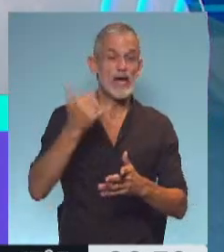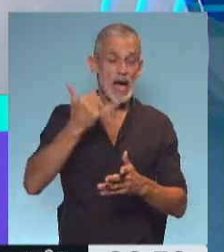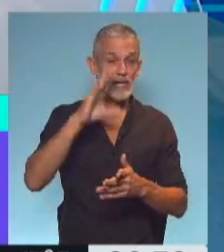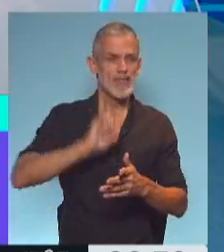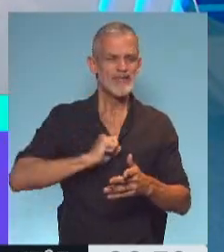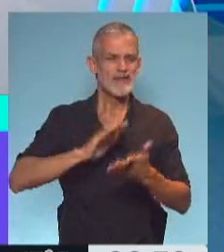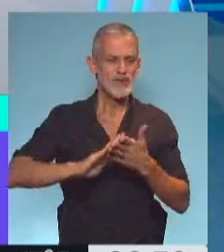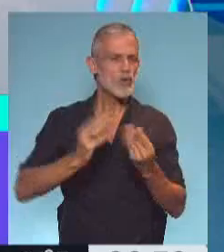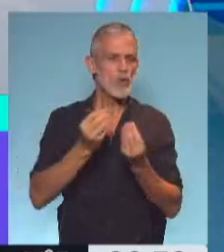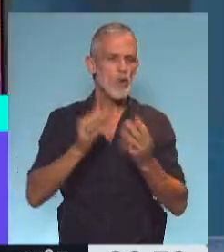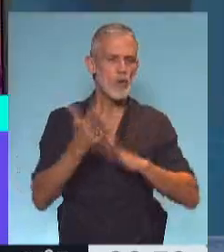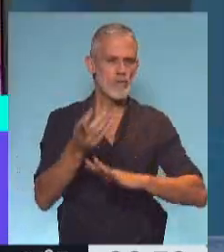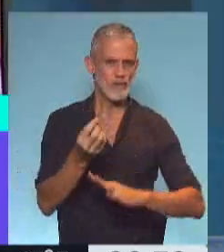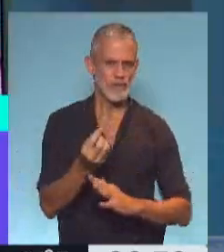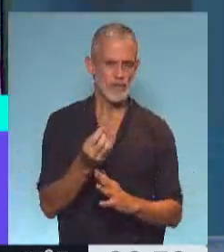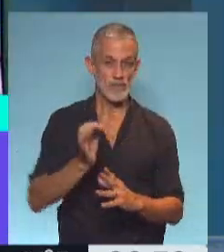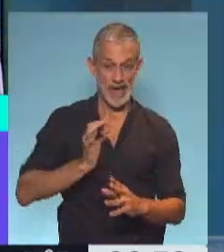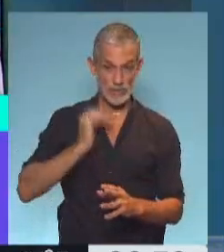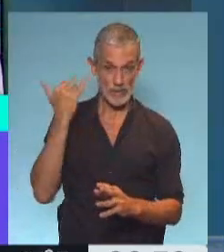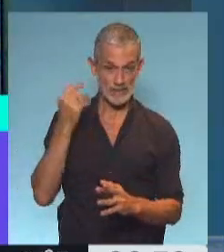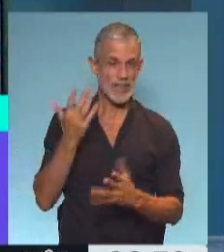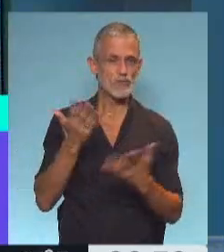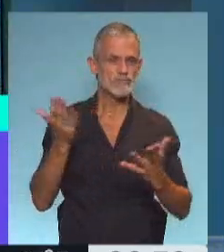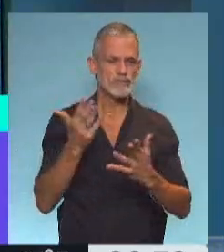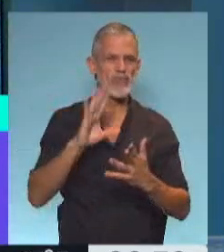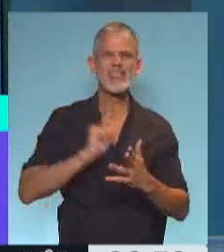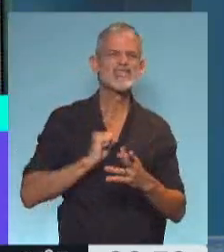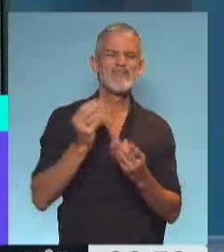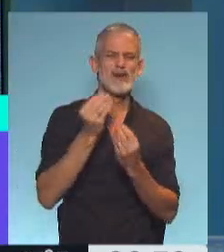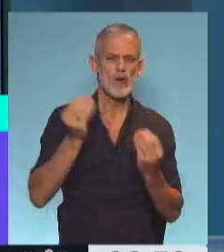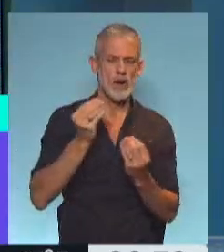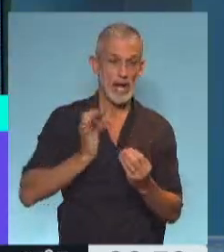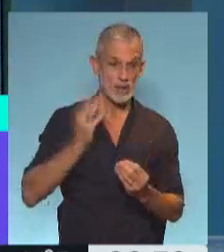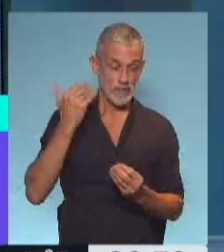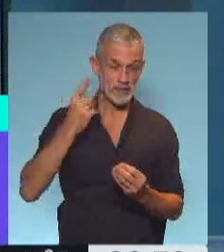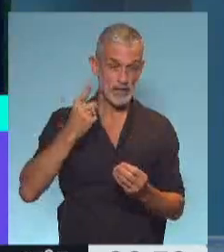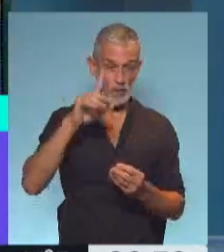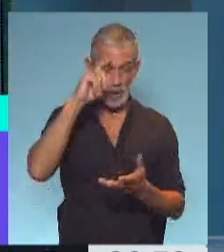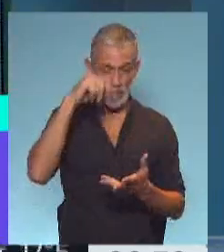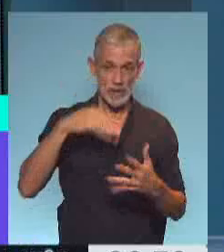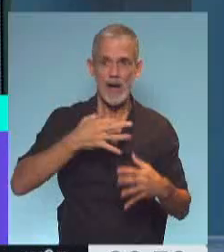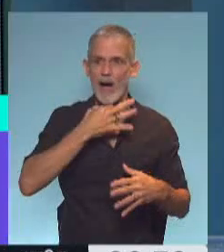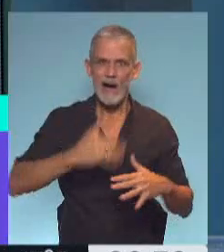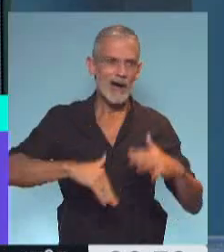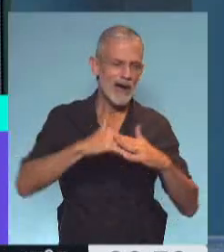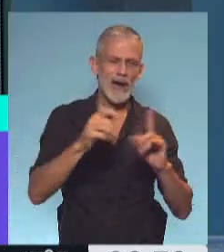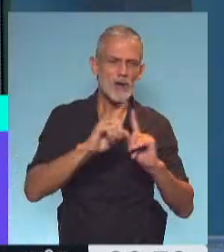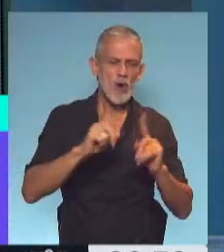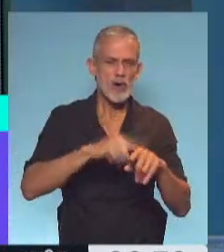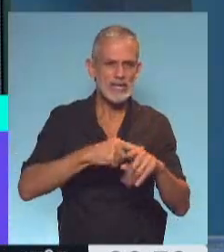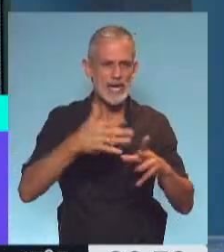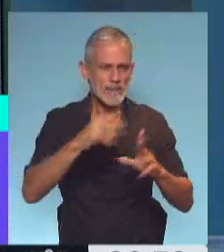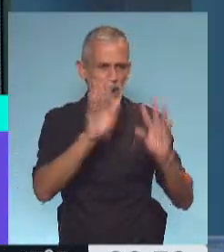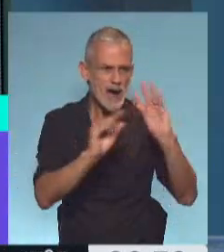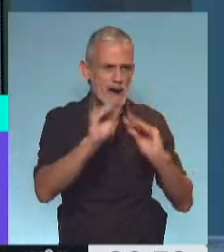desafío, ¿y cómo lo toman ustedes? El año pasado era el desafío de que el sistema de salud no sature, de darle tiempo, a que